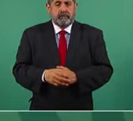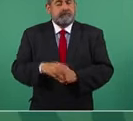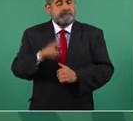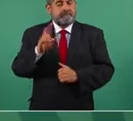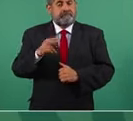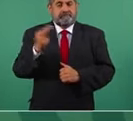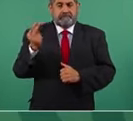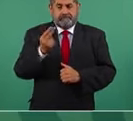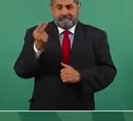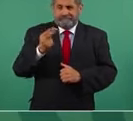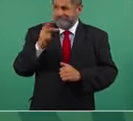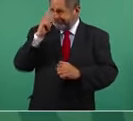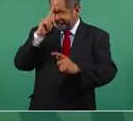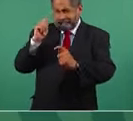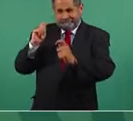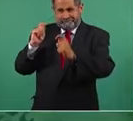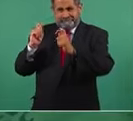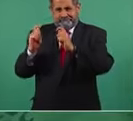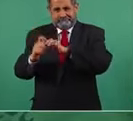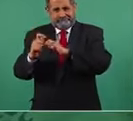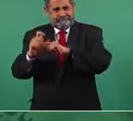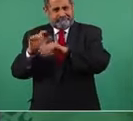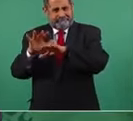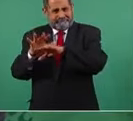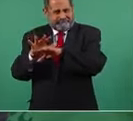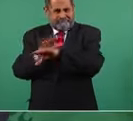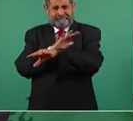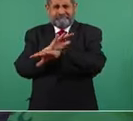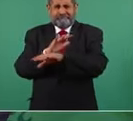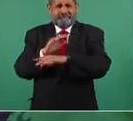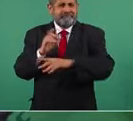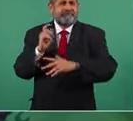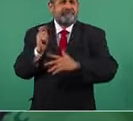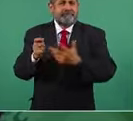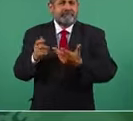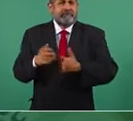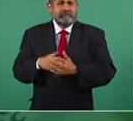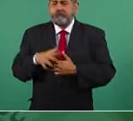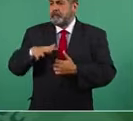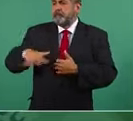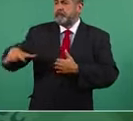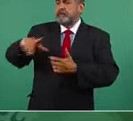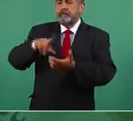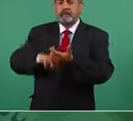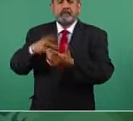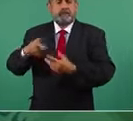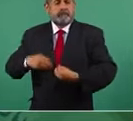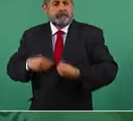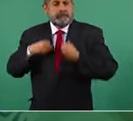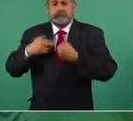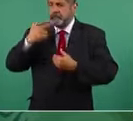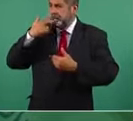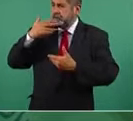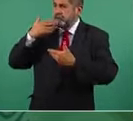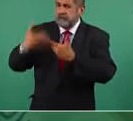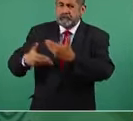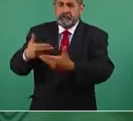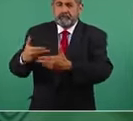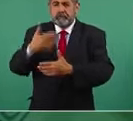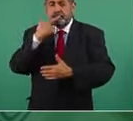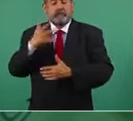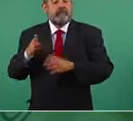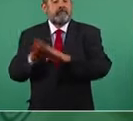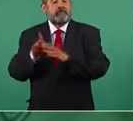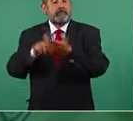necesitamos la transformación no solo mejorando condiciones de vida y de trabajo, sino